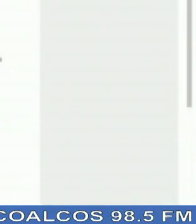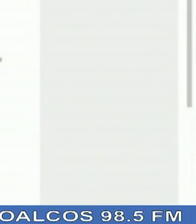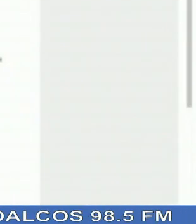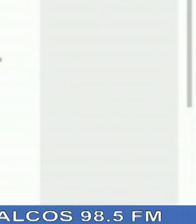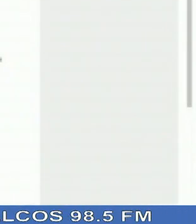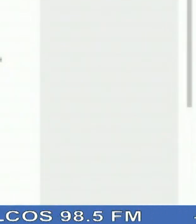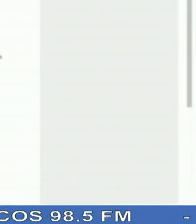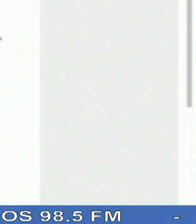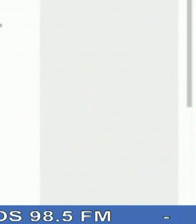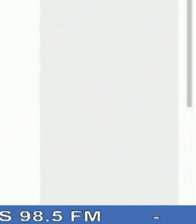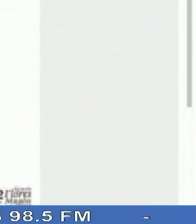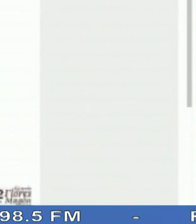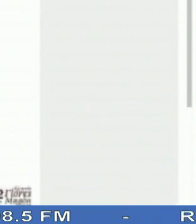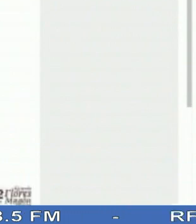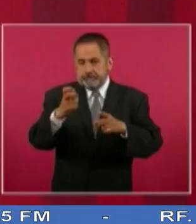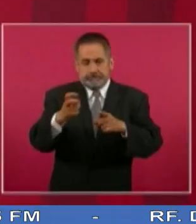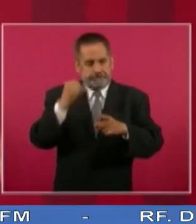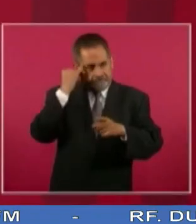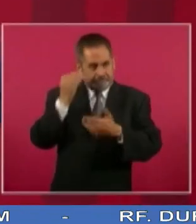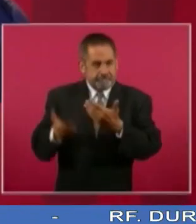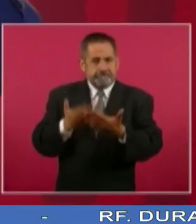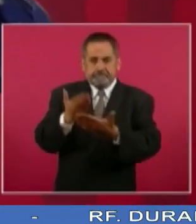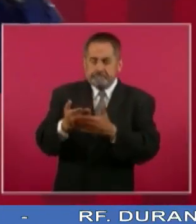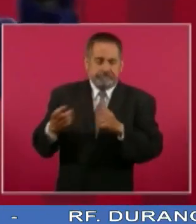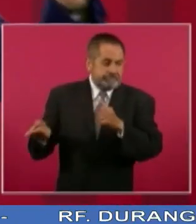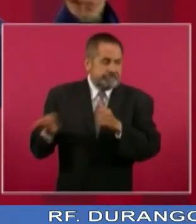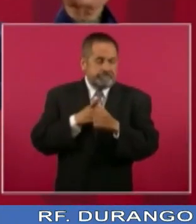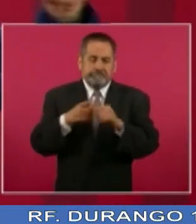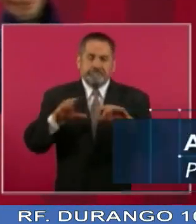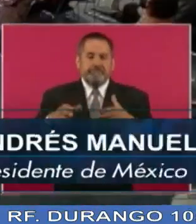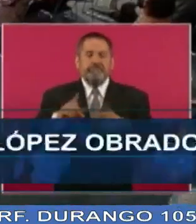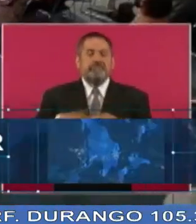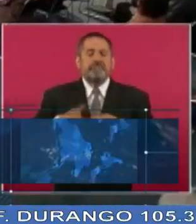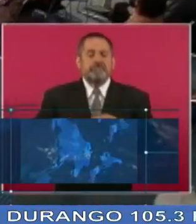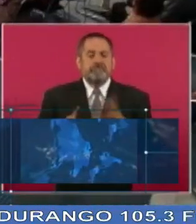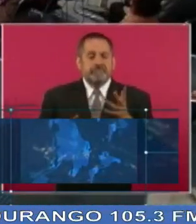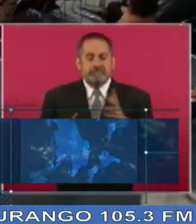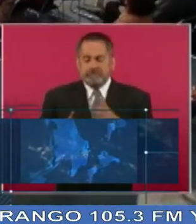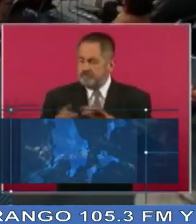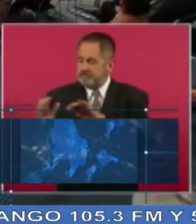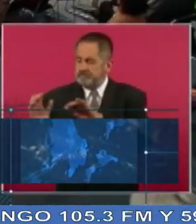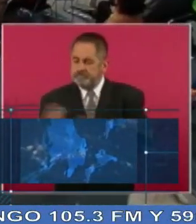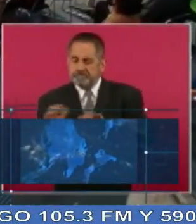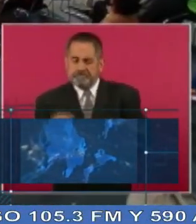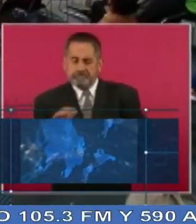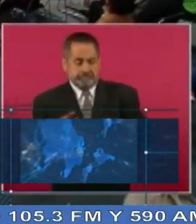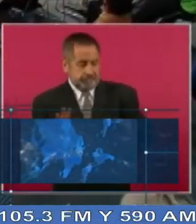dará prioridad a los mexicanos vamos a llenar